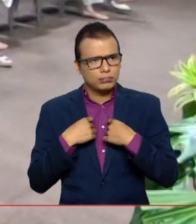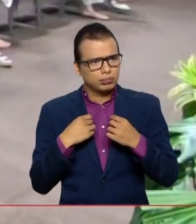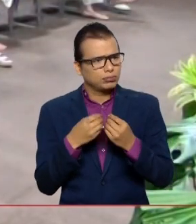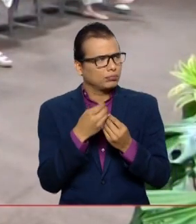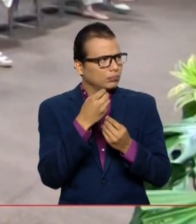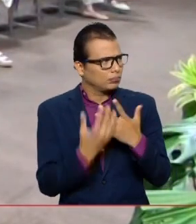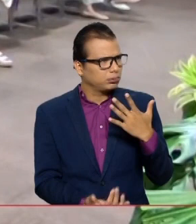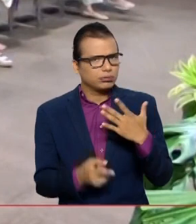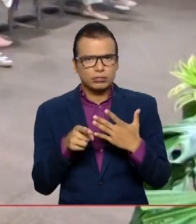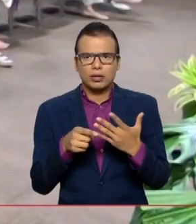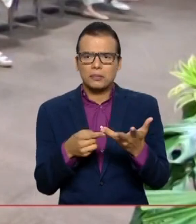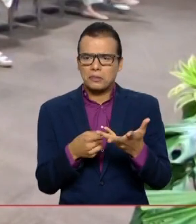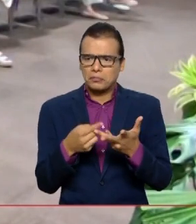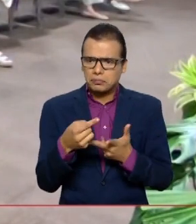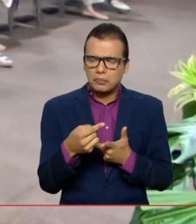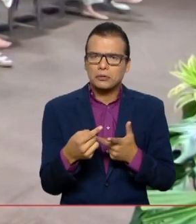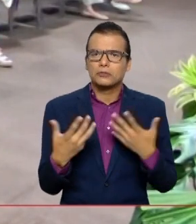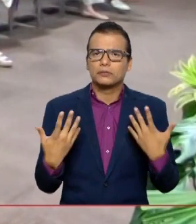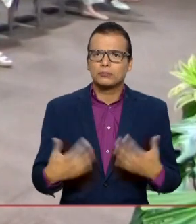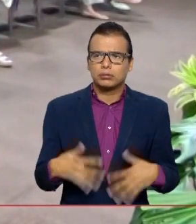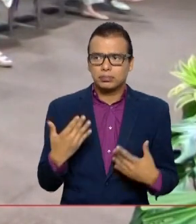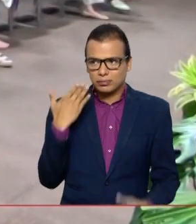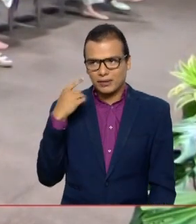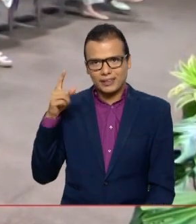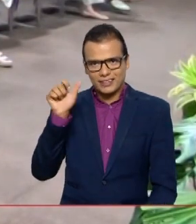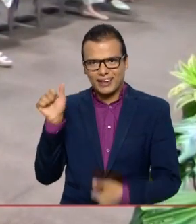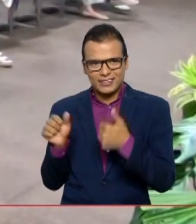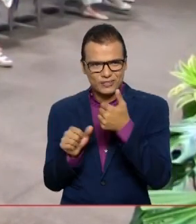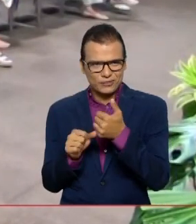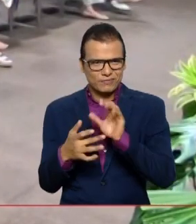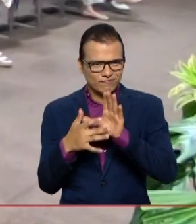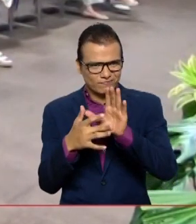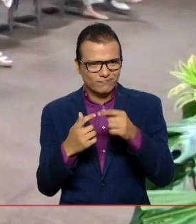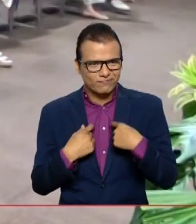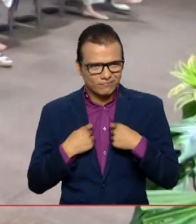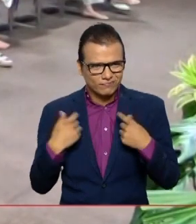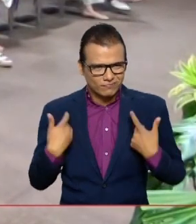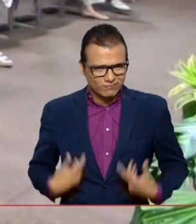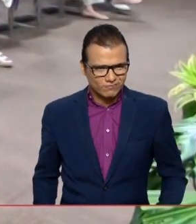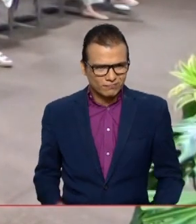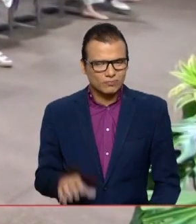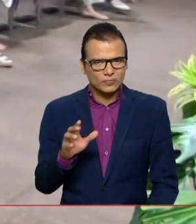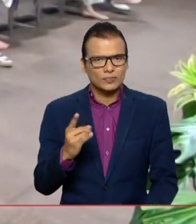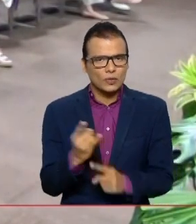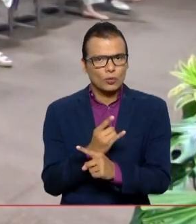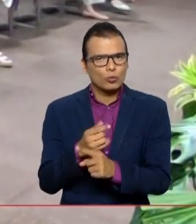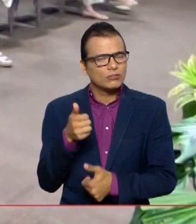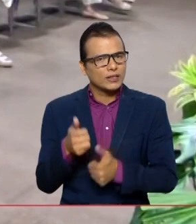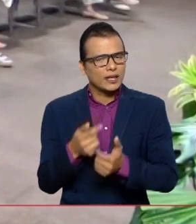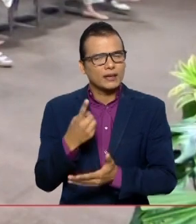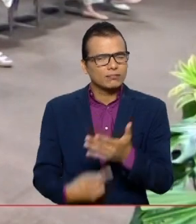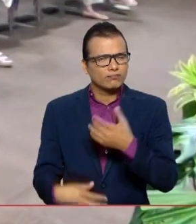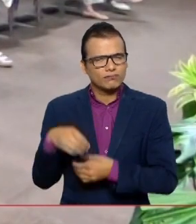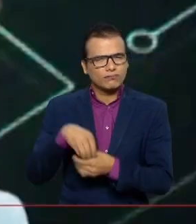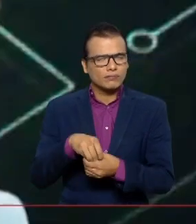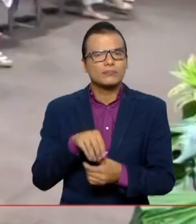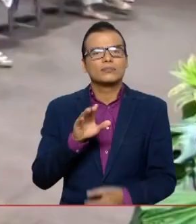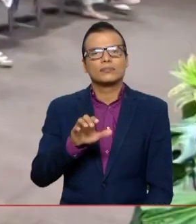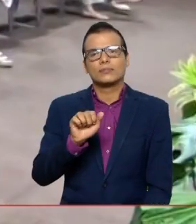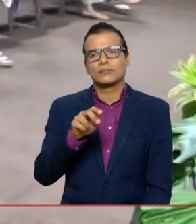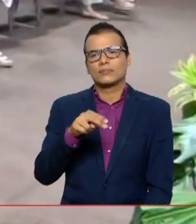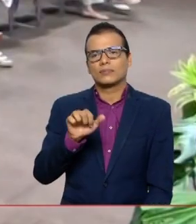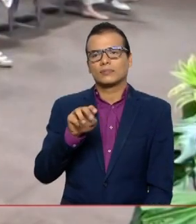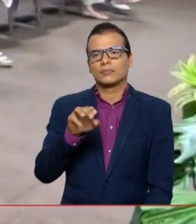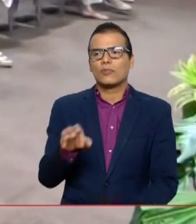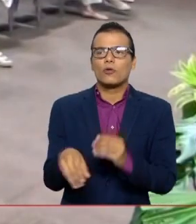acá la asesora de la gestora social también la hemos visto con vestido a base de cáñamo pero ustedes también tienen